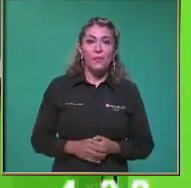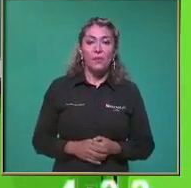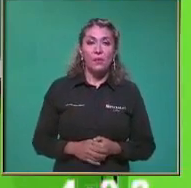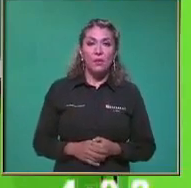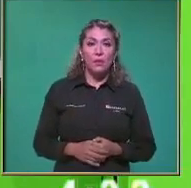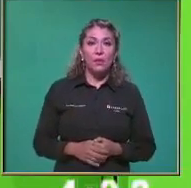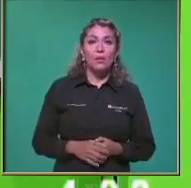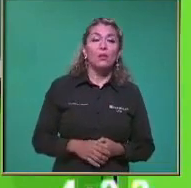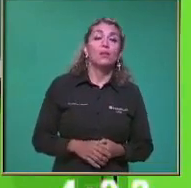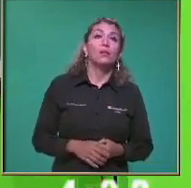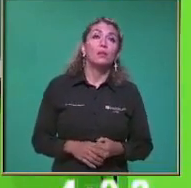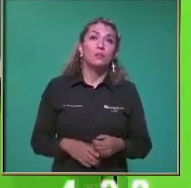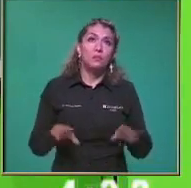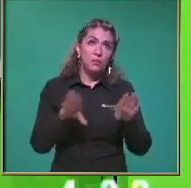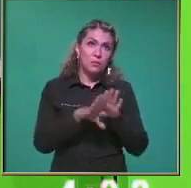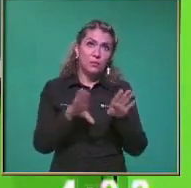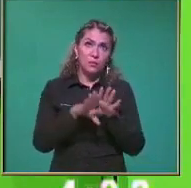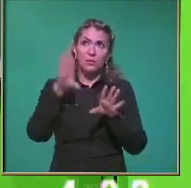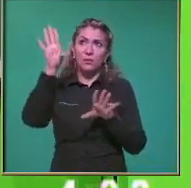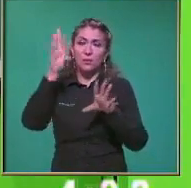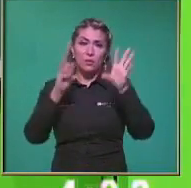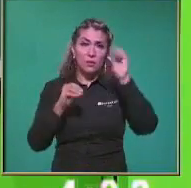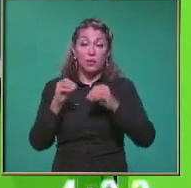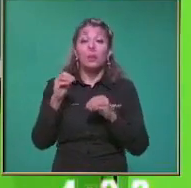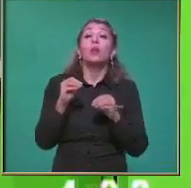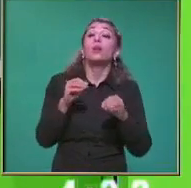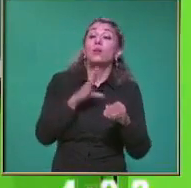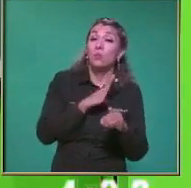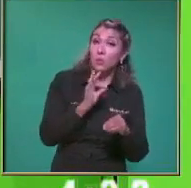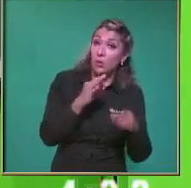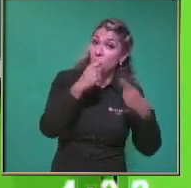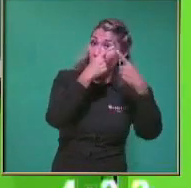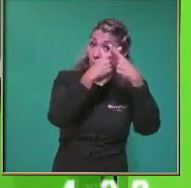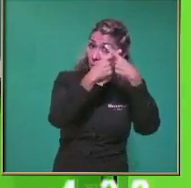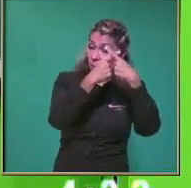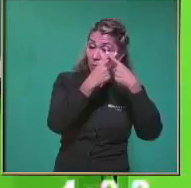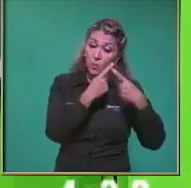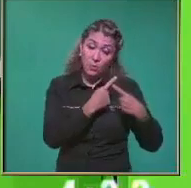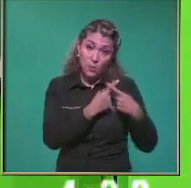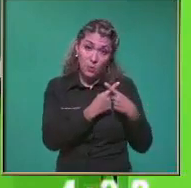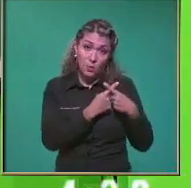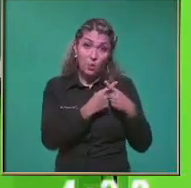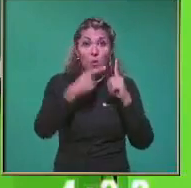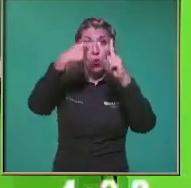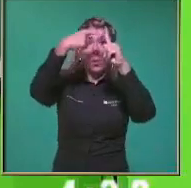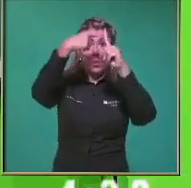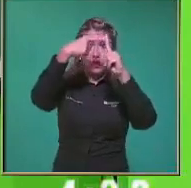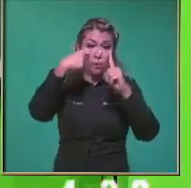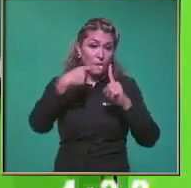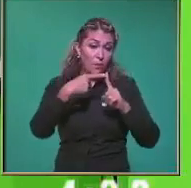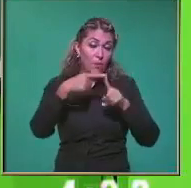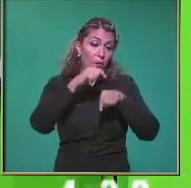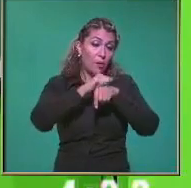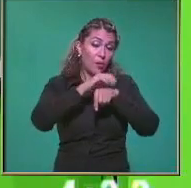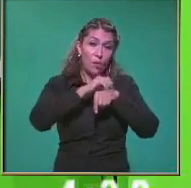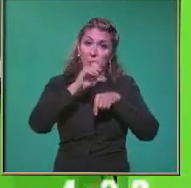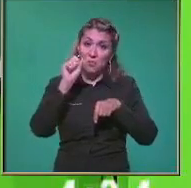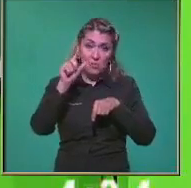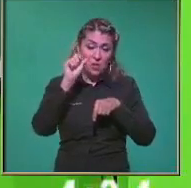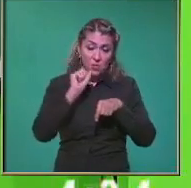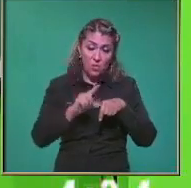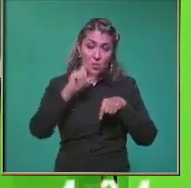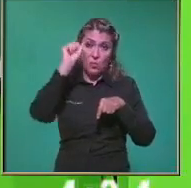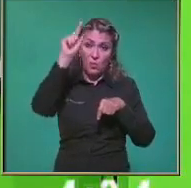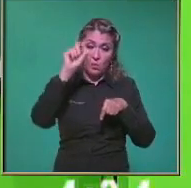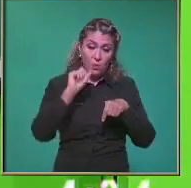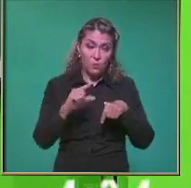tener muchas. ¿Cómo puedo obtenerlas? Repito, puedo multiplicar o puedo dividir por la misma cantidad la fracción,